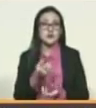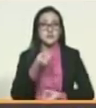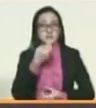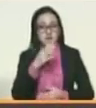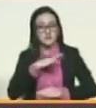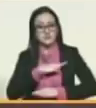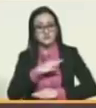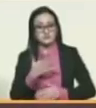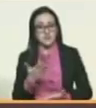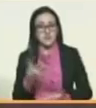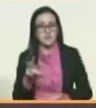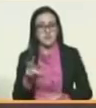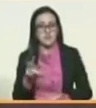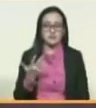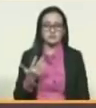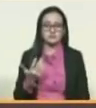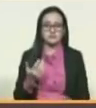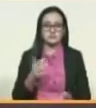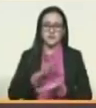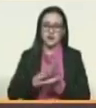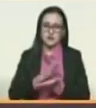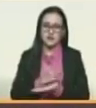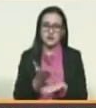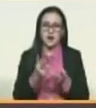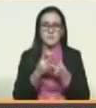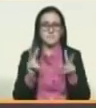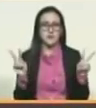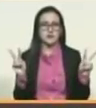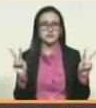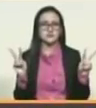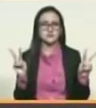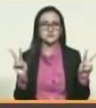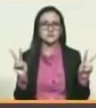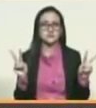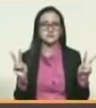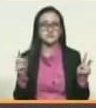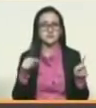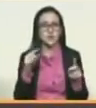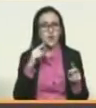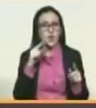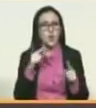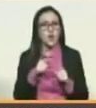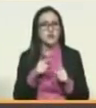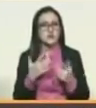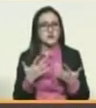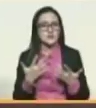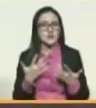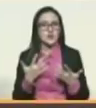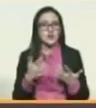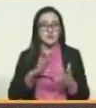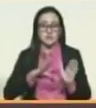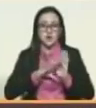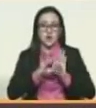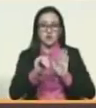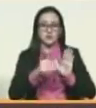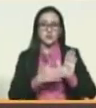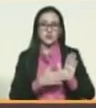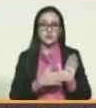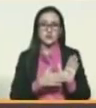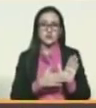de la República, como es la paz, como es la soberanía, que son objetivos intrínsecos de la constituyente,